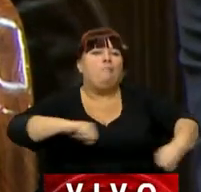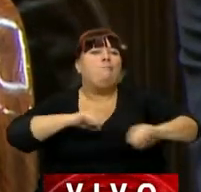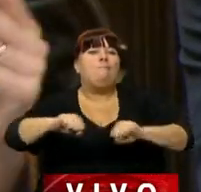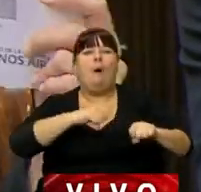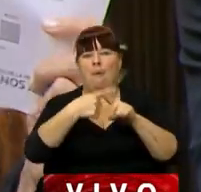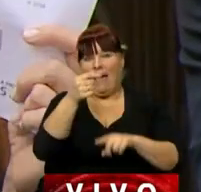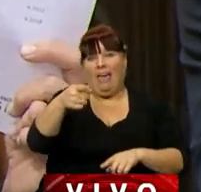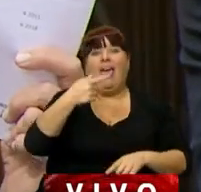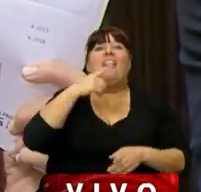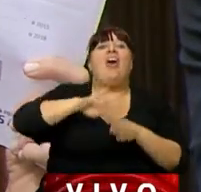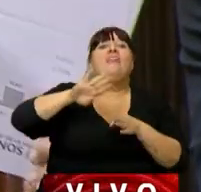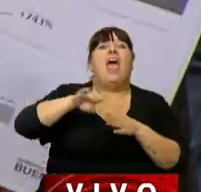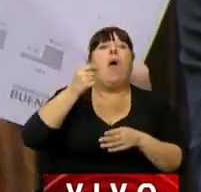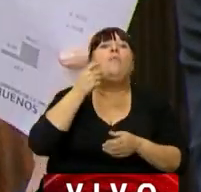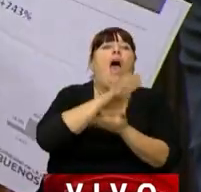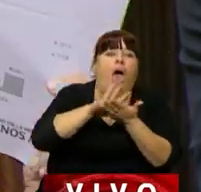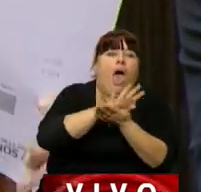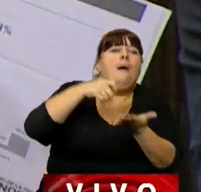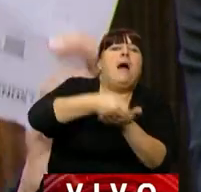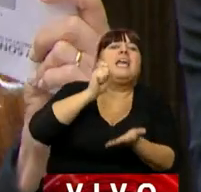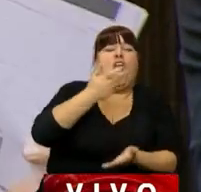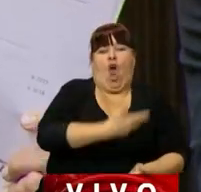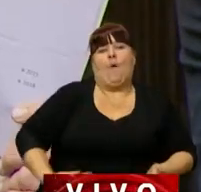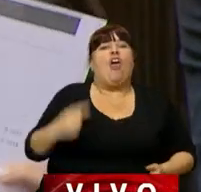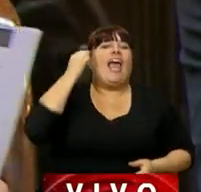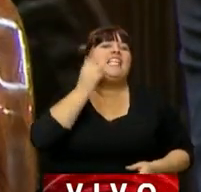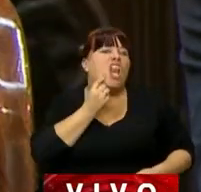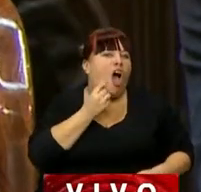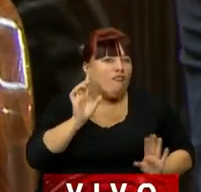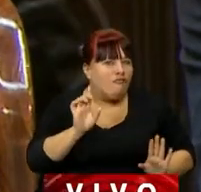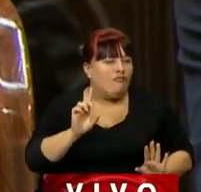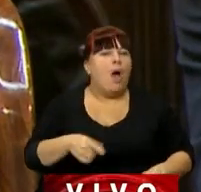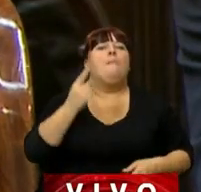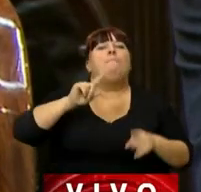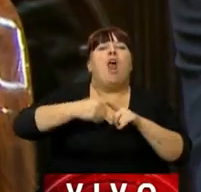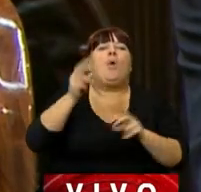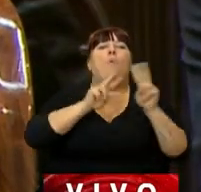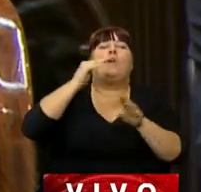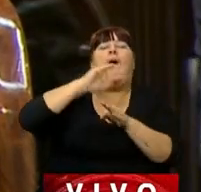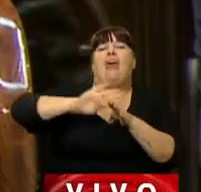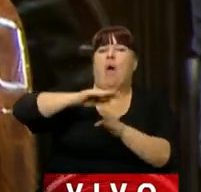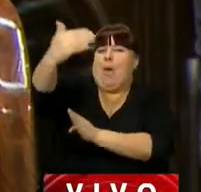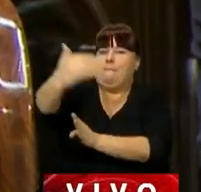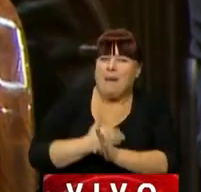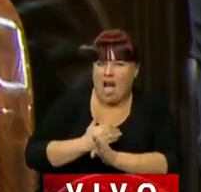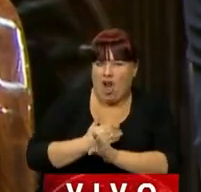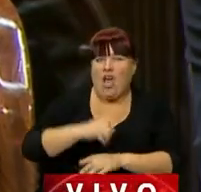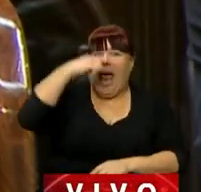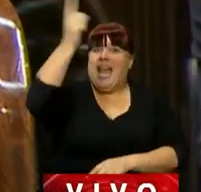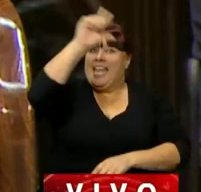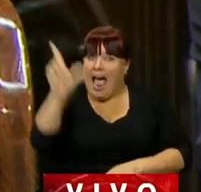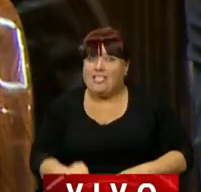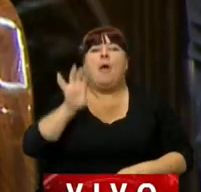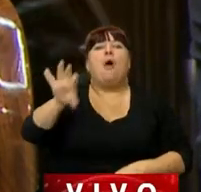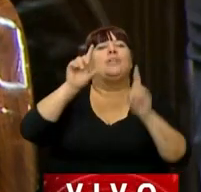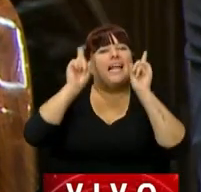porque quien está sacando la deuda delante la provincia es el gobernador y si lo con las políticas de desendeudamiento nacional